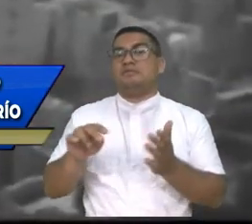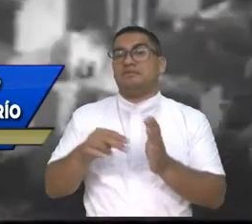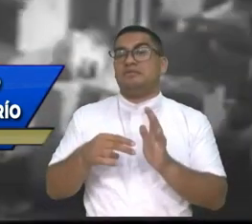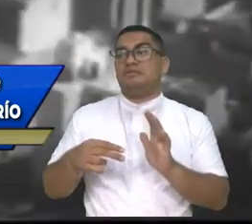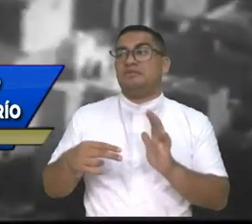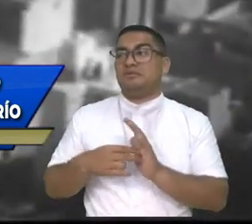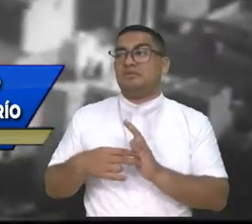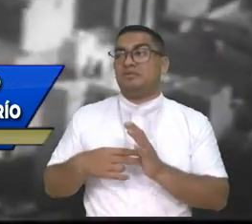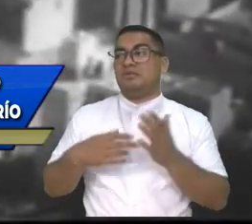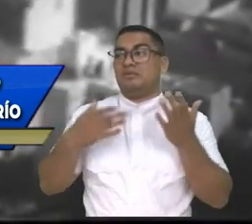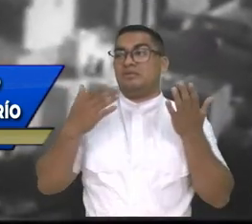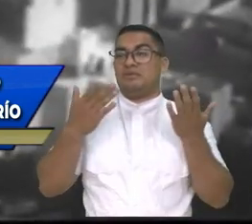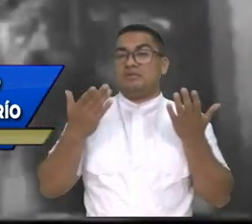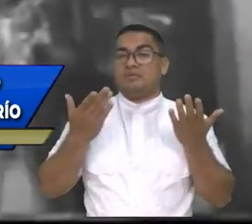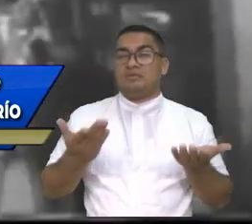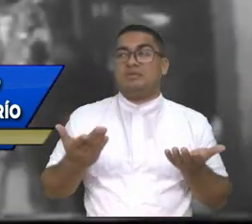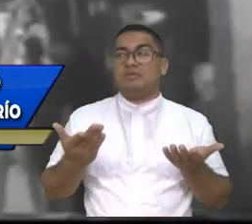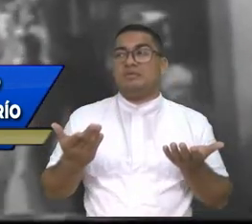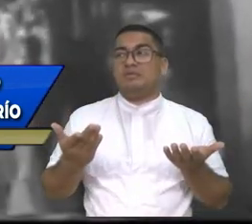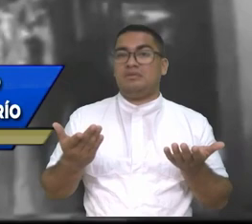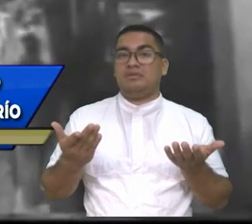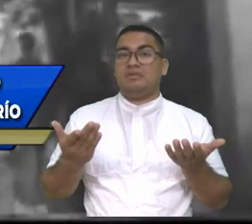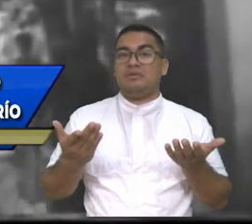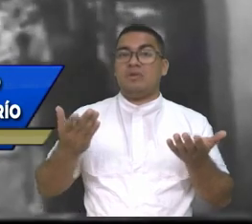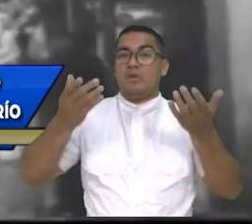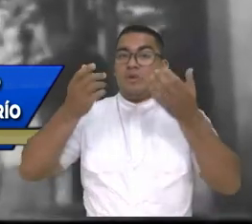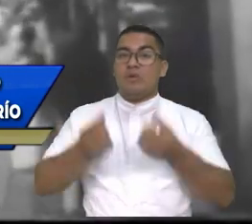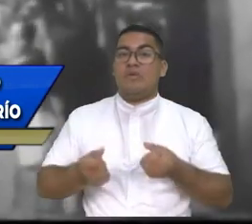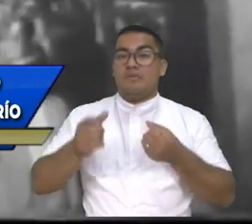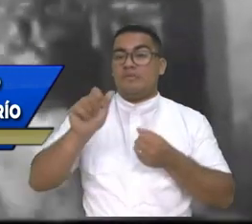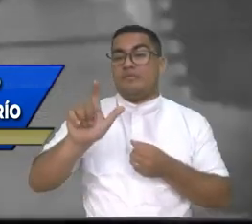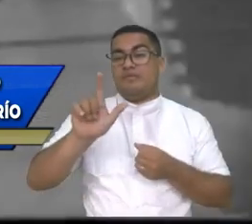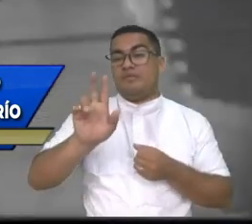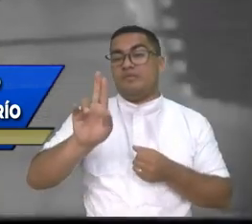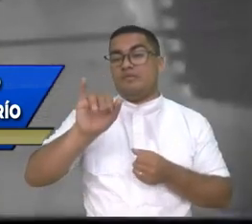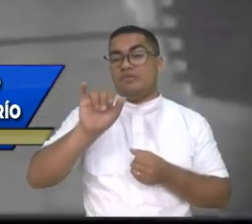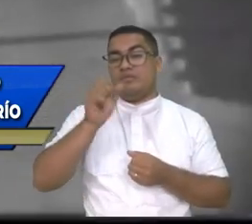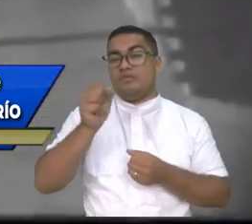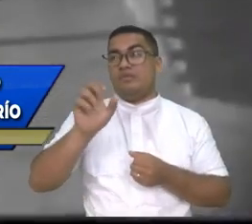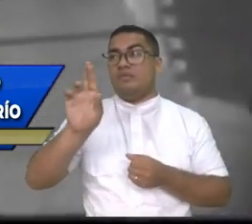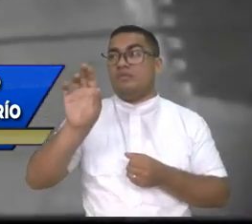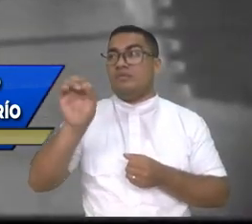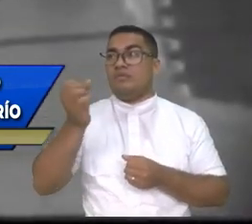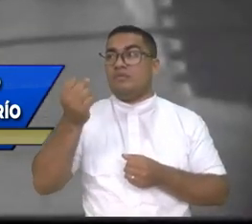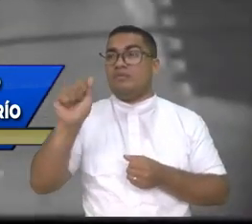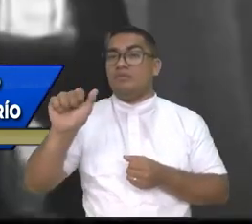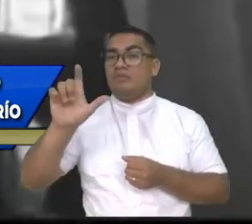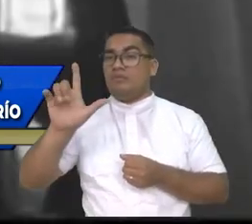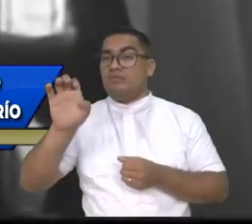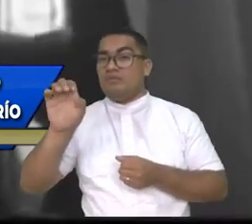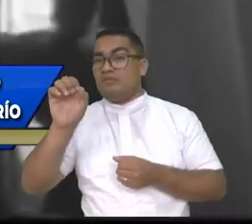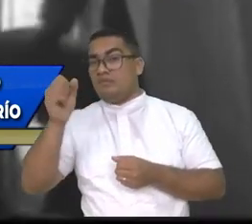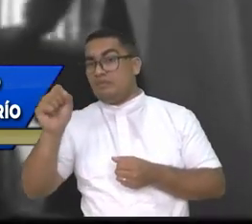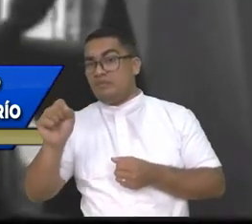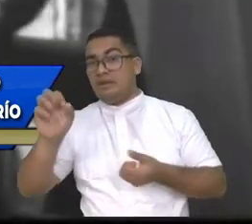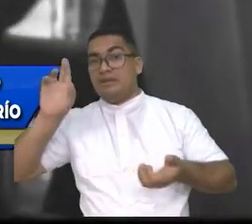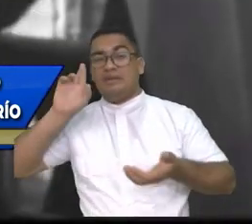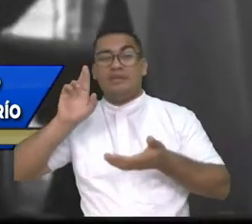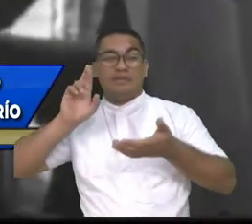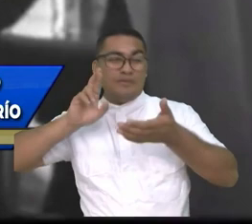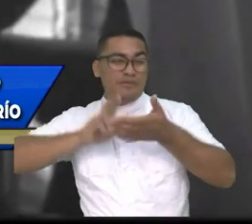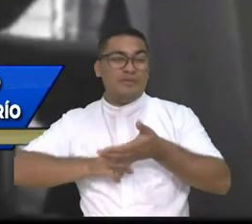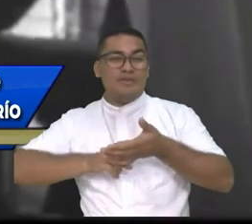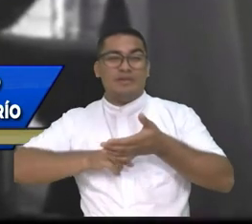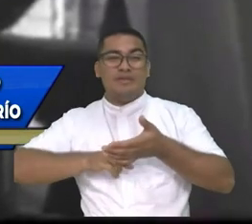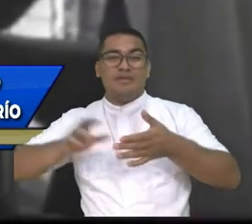y entonces no. Vino el poeta Luis Rosales, español, que hay que recordar todas esas cosas que